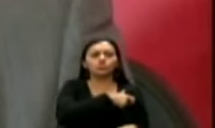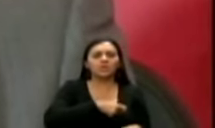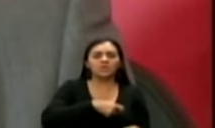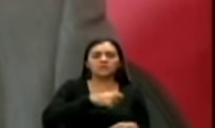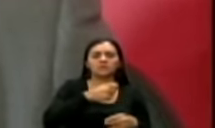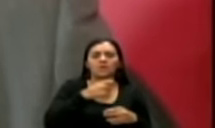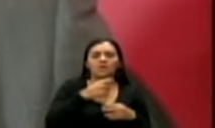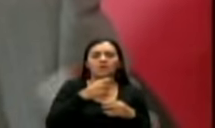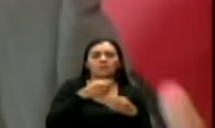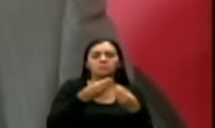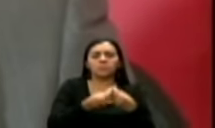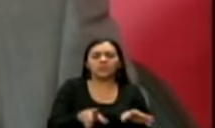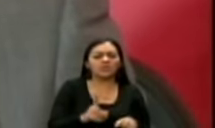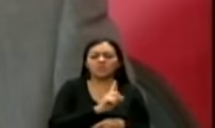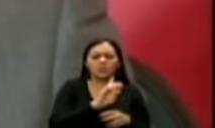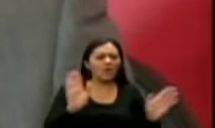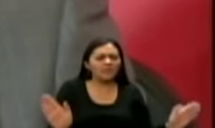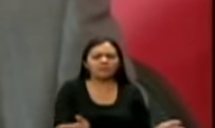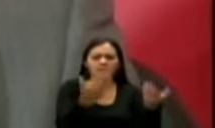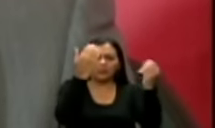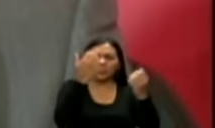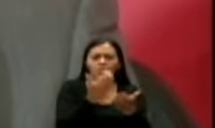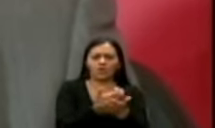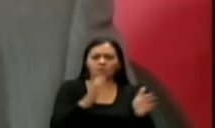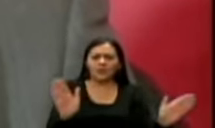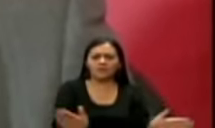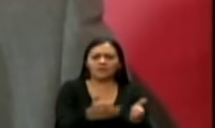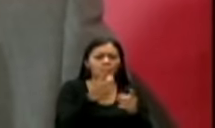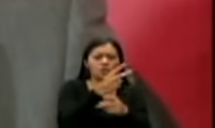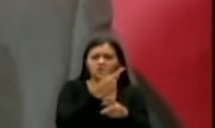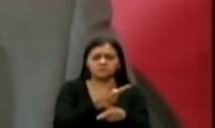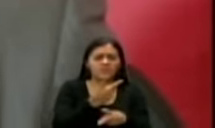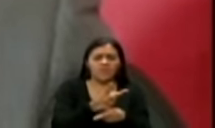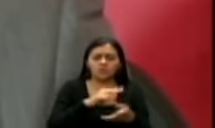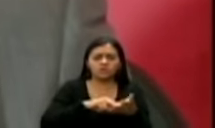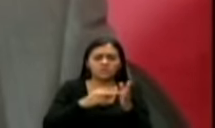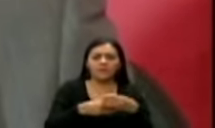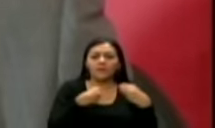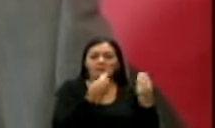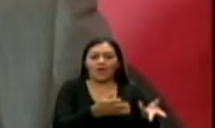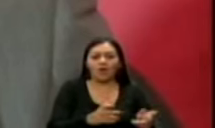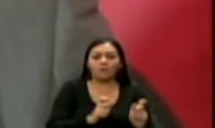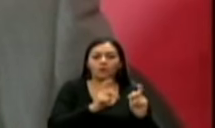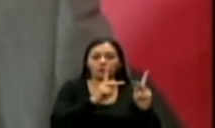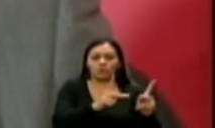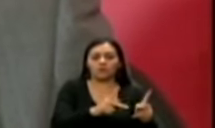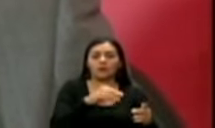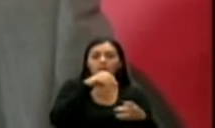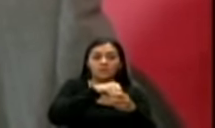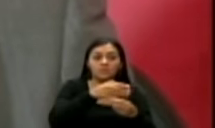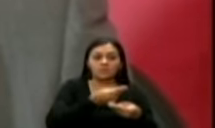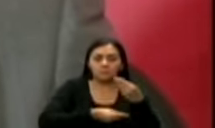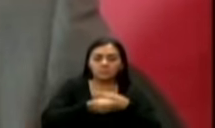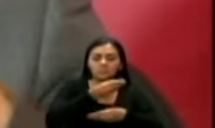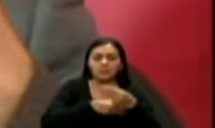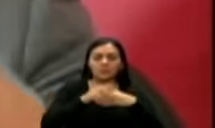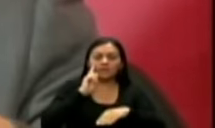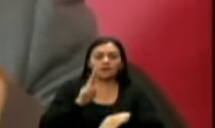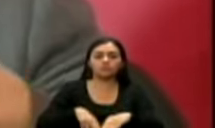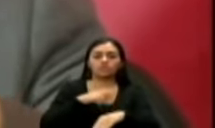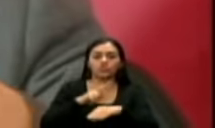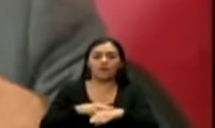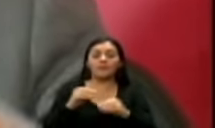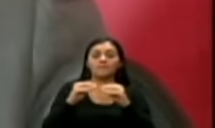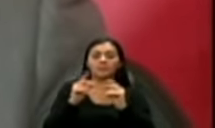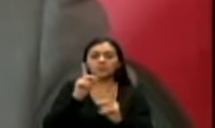especulación financiera. Reactiva la economía, ¿no? Esa política redistributiva ha ampliado el mercado interno del consumo popular, ha impuesto una